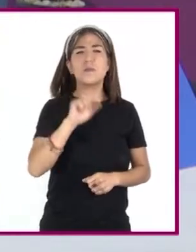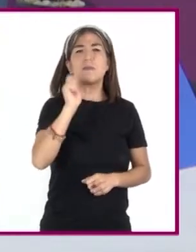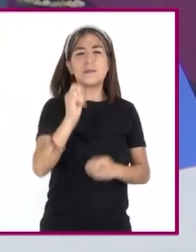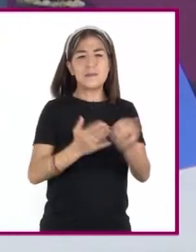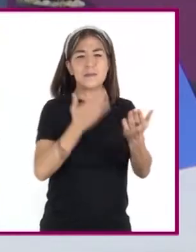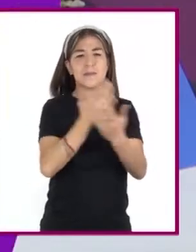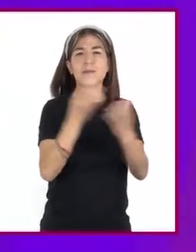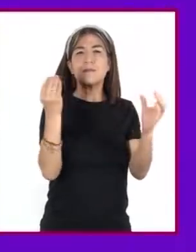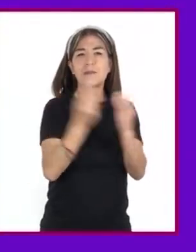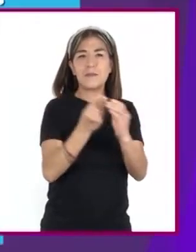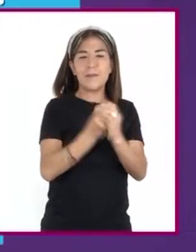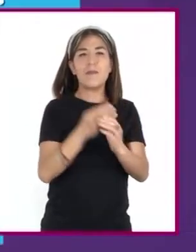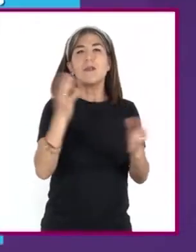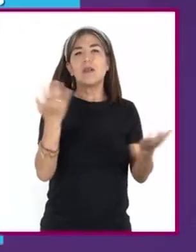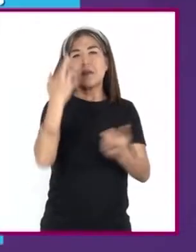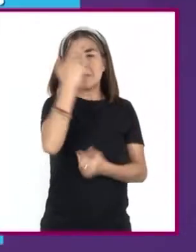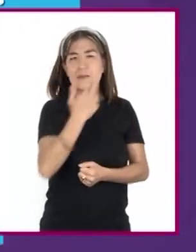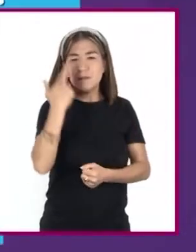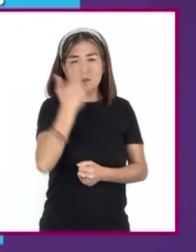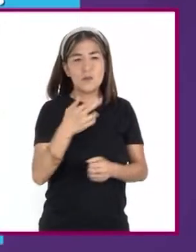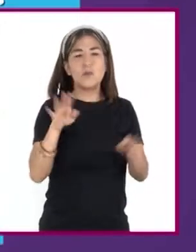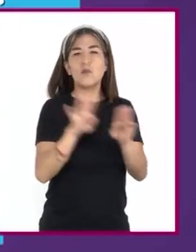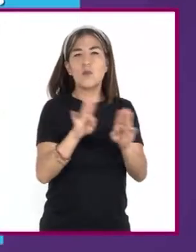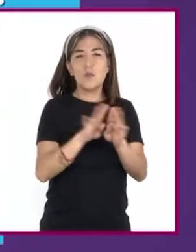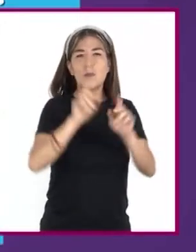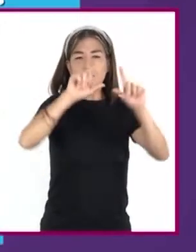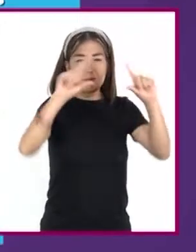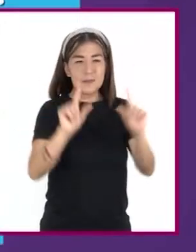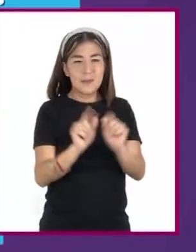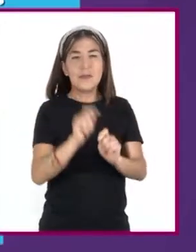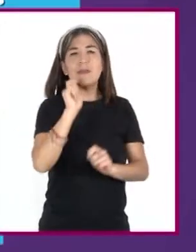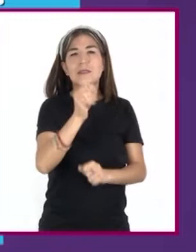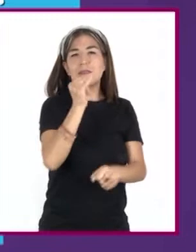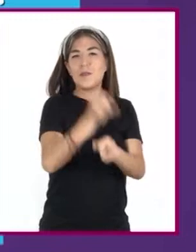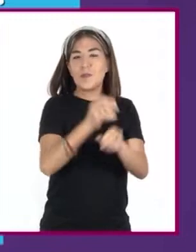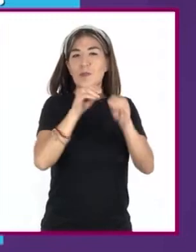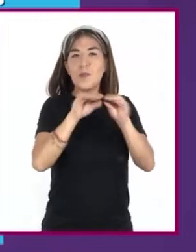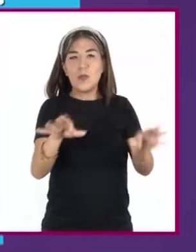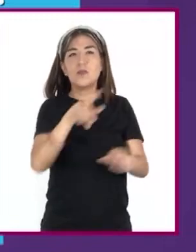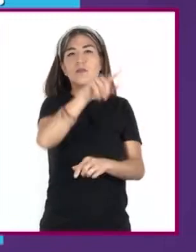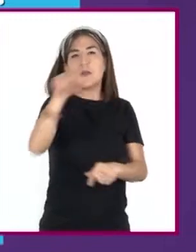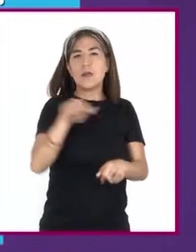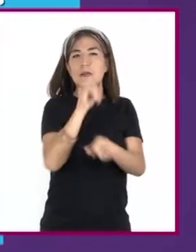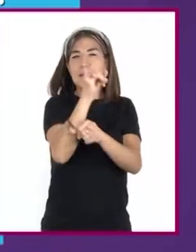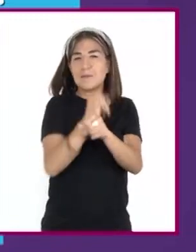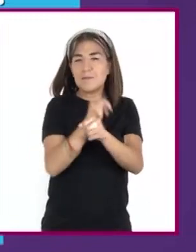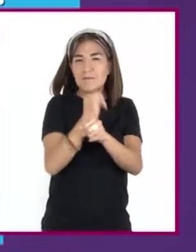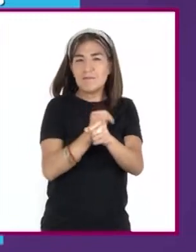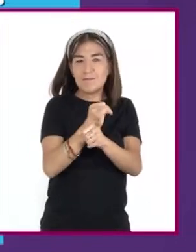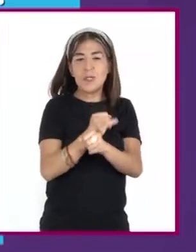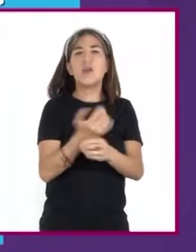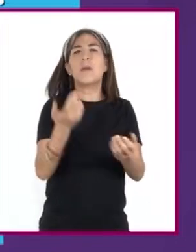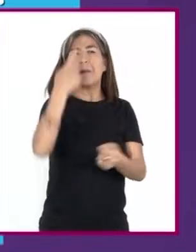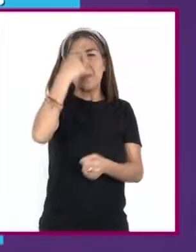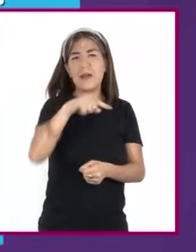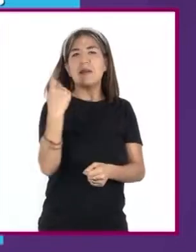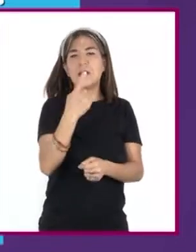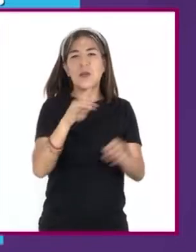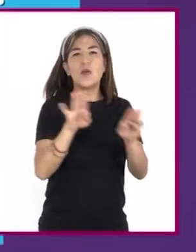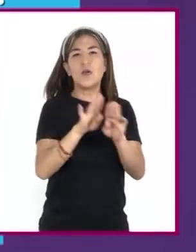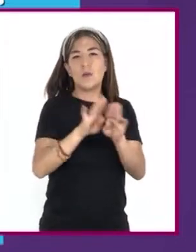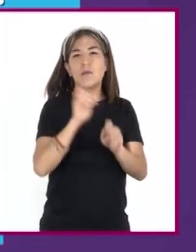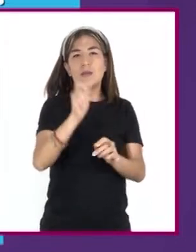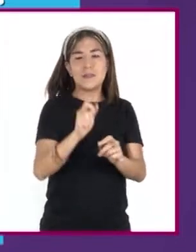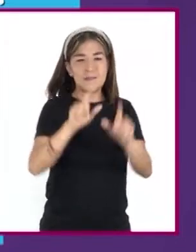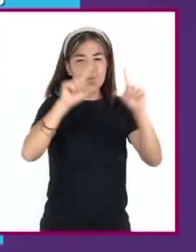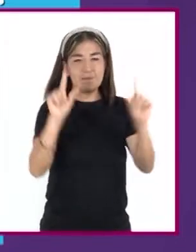esta sesión es analizar y sistematizar la información de su investigación, con el fin de elaborar